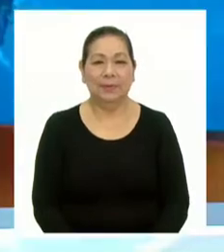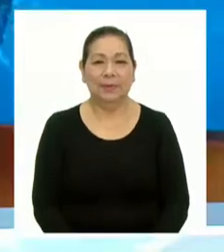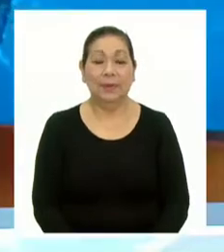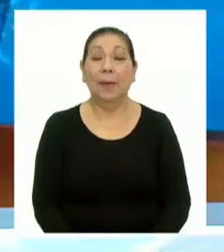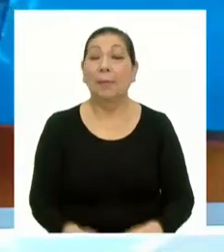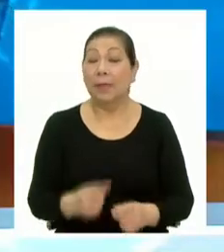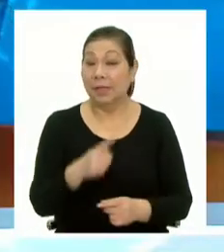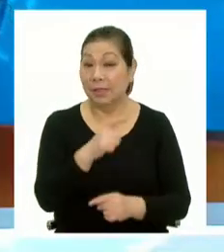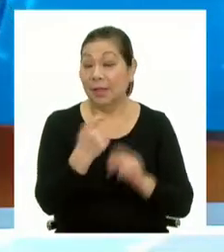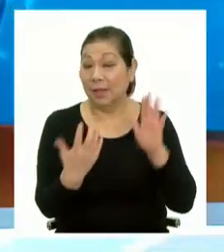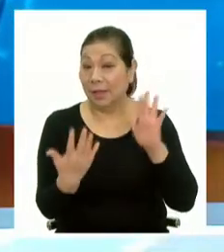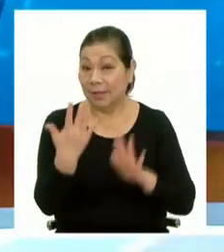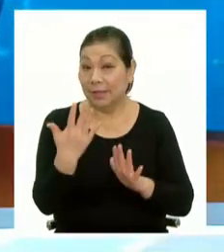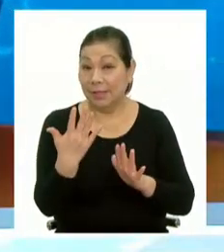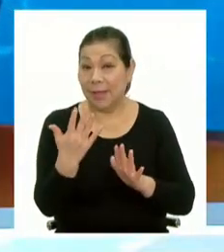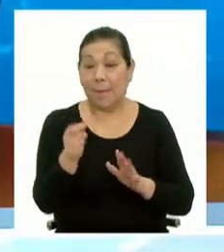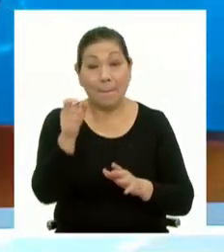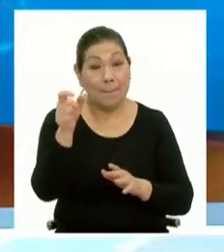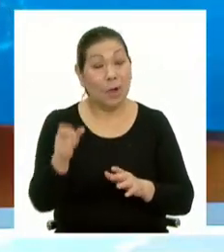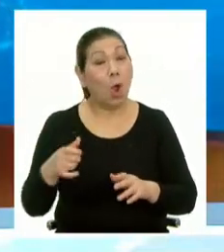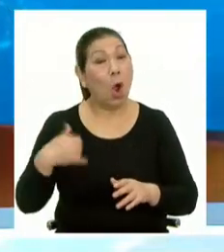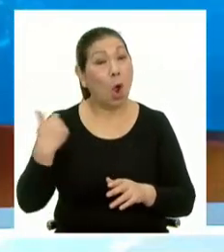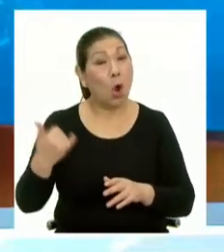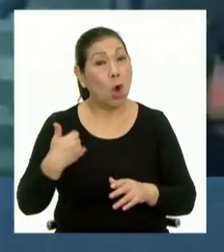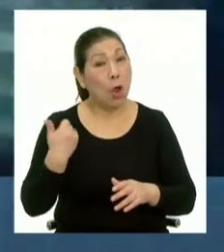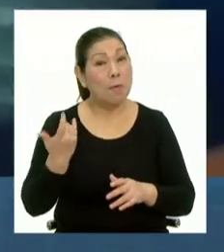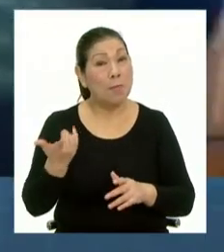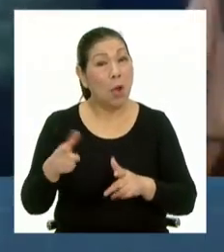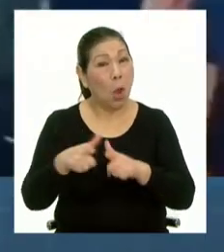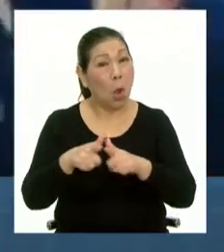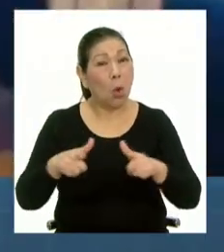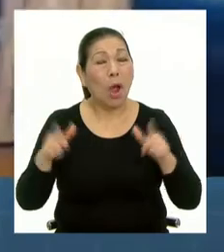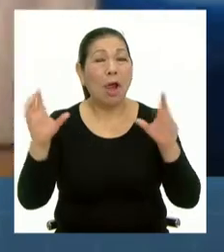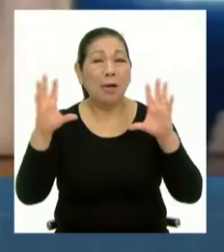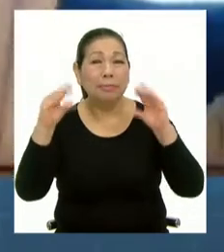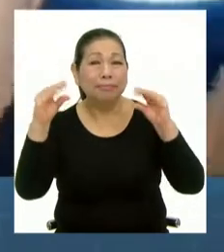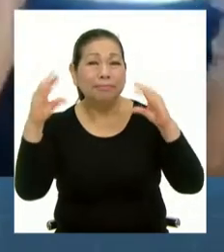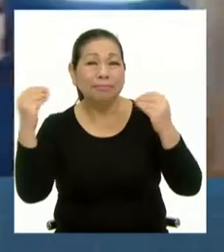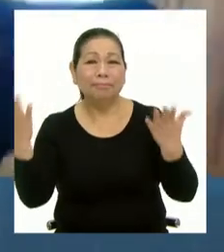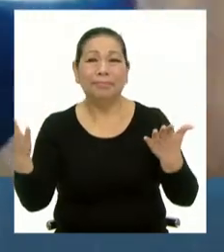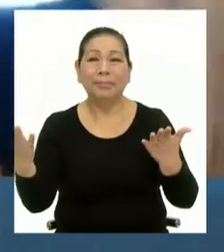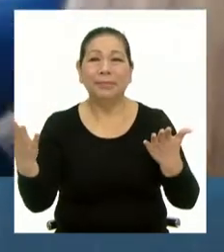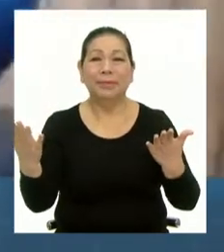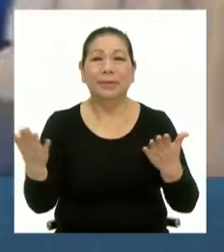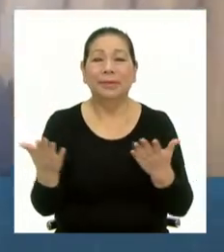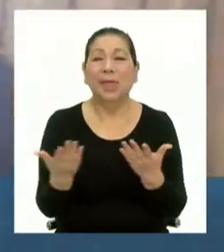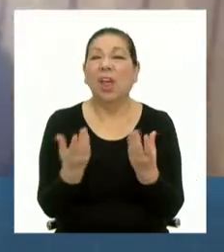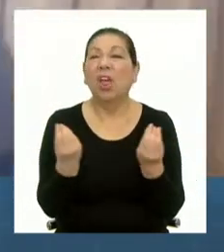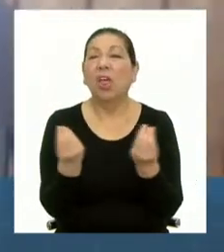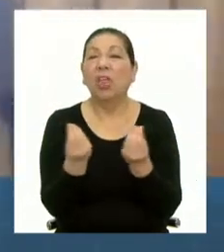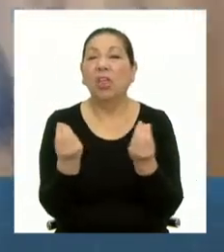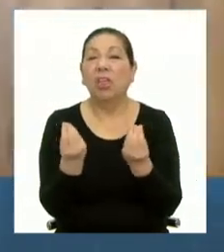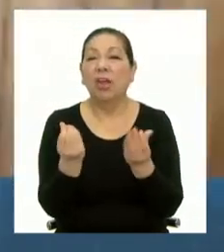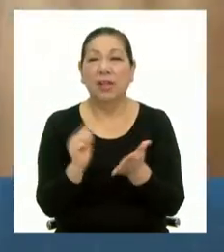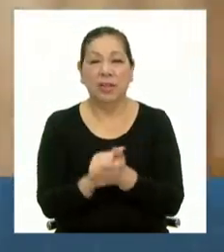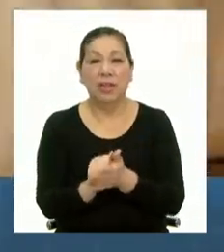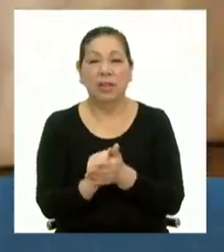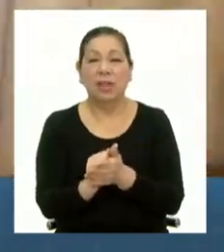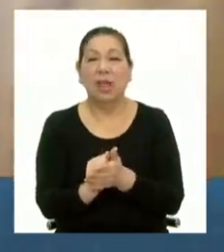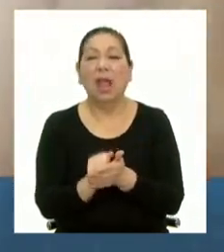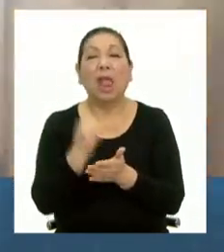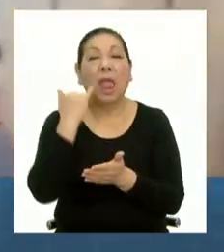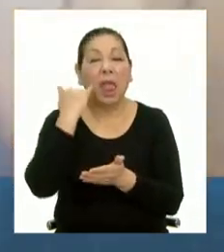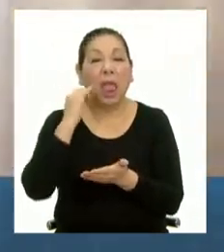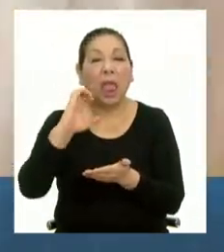Y 115 personas, en su mayoría jóvenes, fueron intervenidos en el local nocturno Macarena Summer Club, ubicado en el sector de Guayao, en